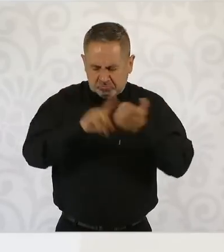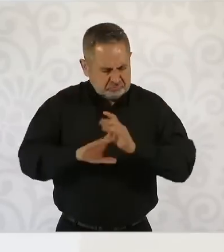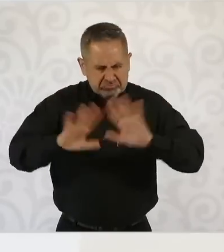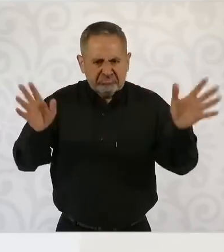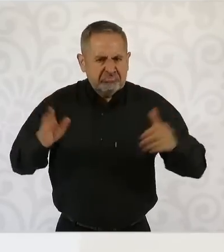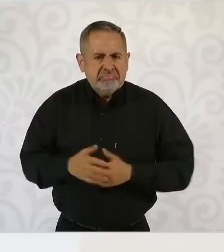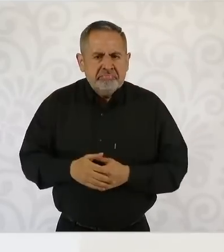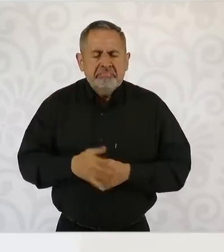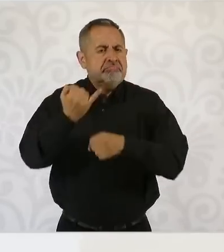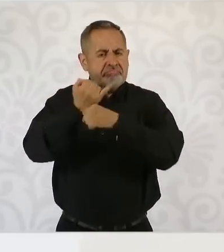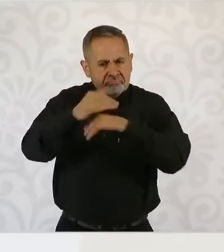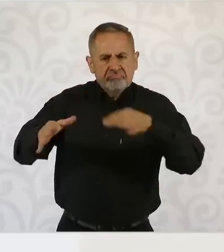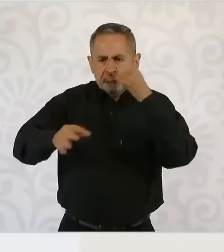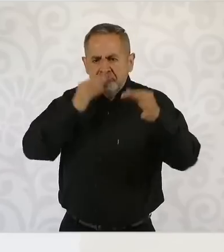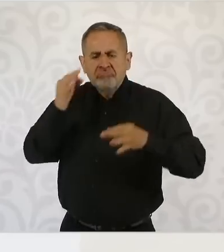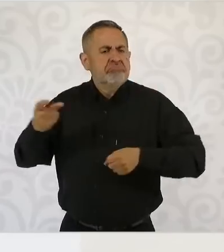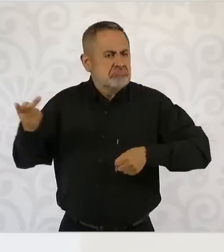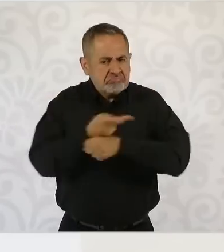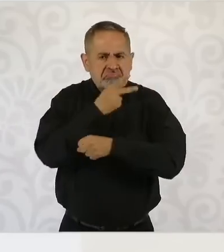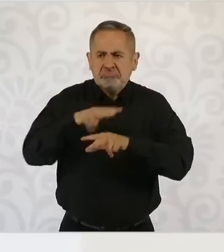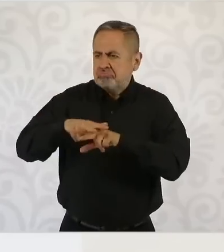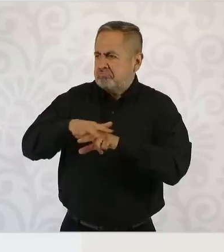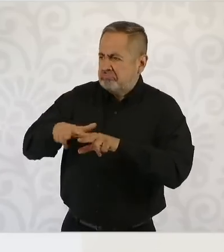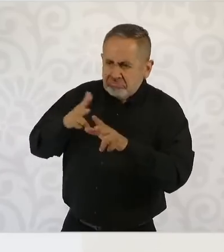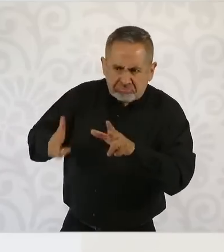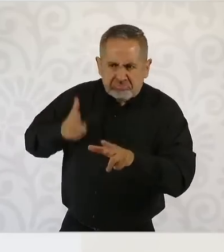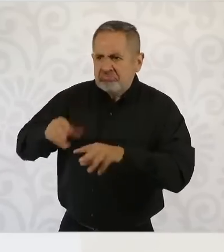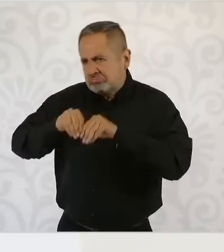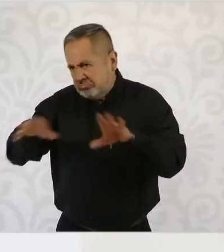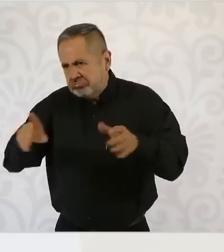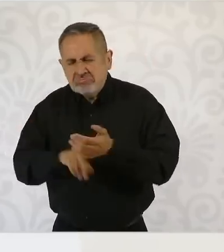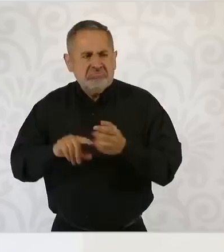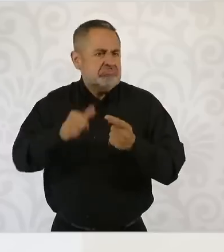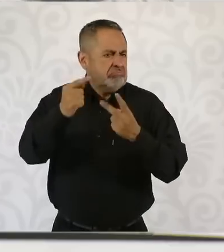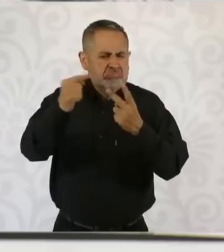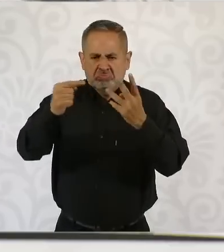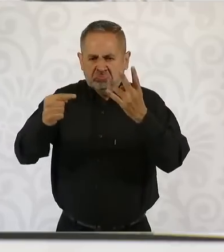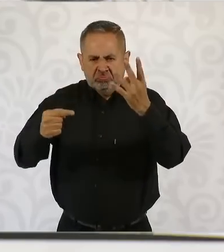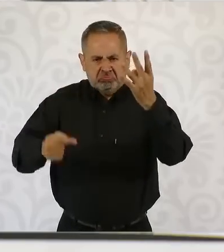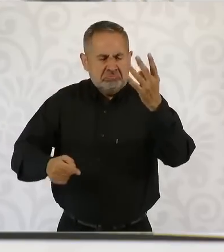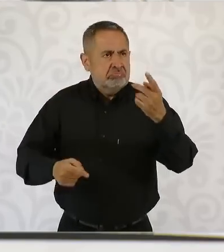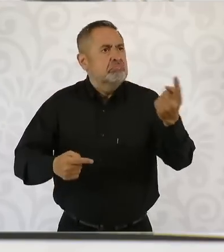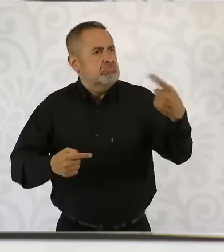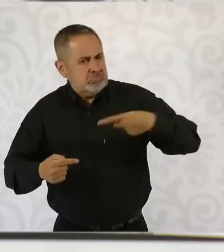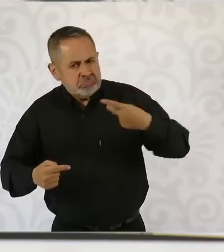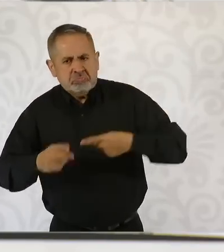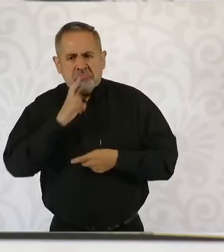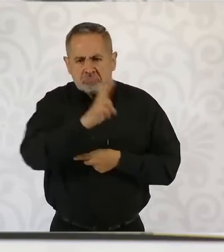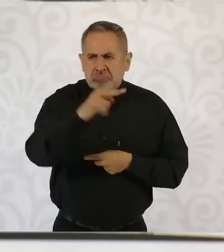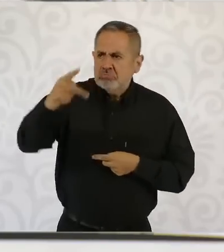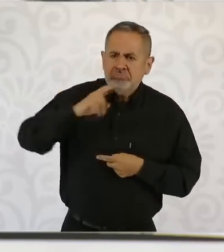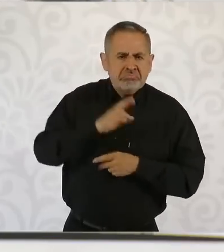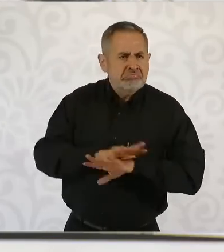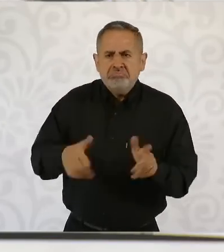se dio la información del avance de los trenes, otra información y se estuvo contestando a las preguntas.